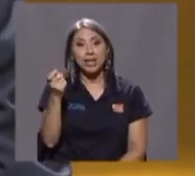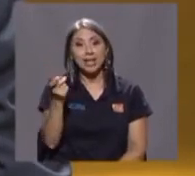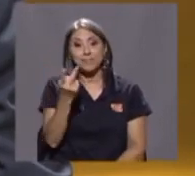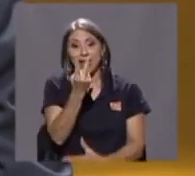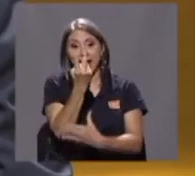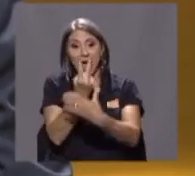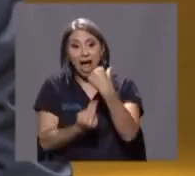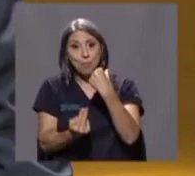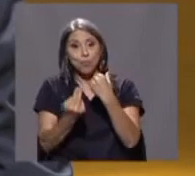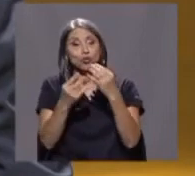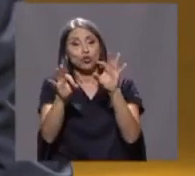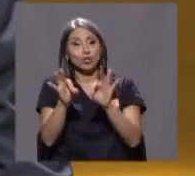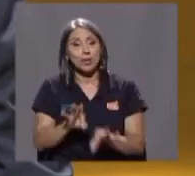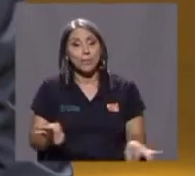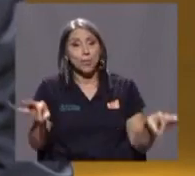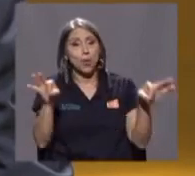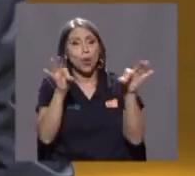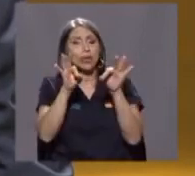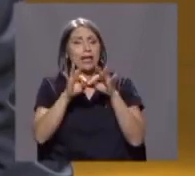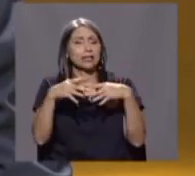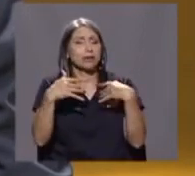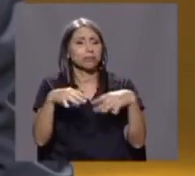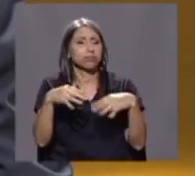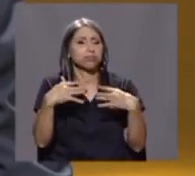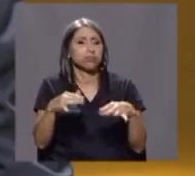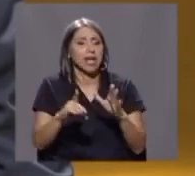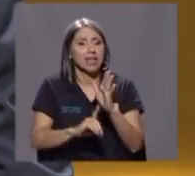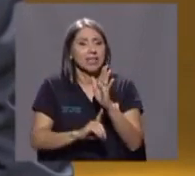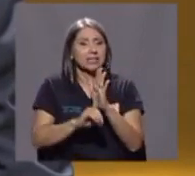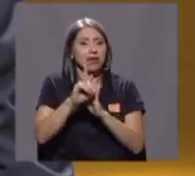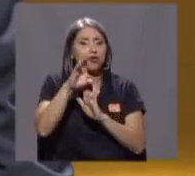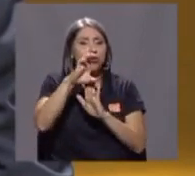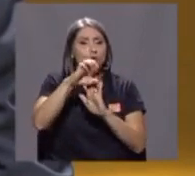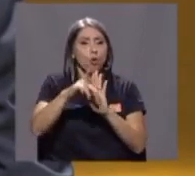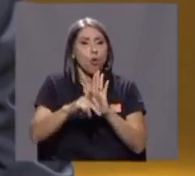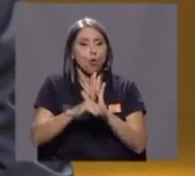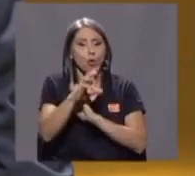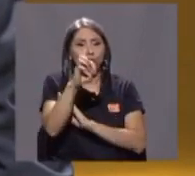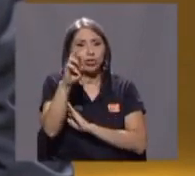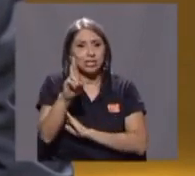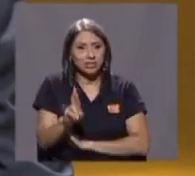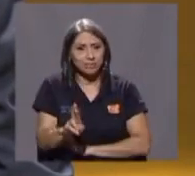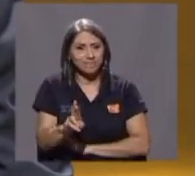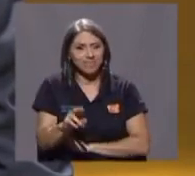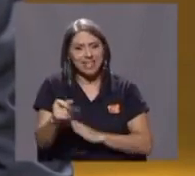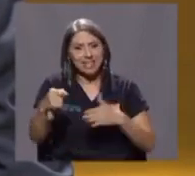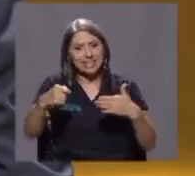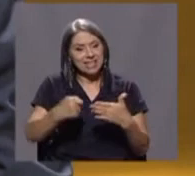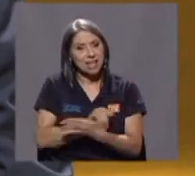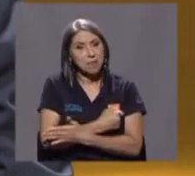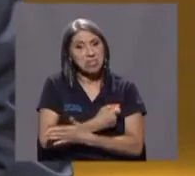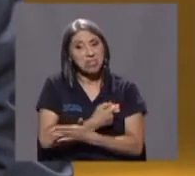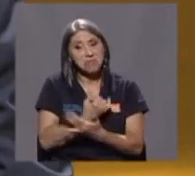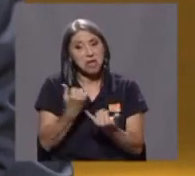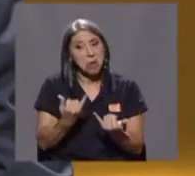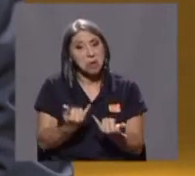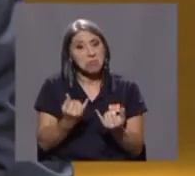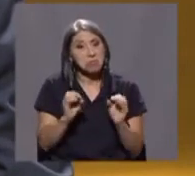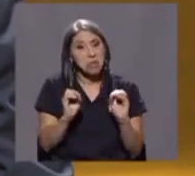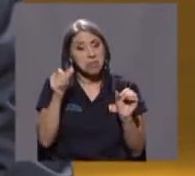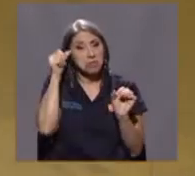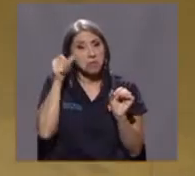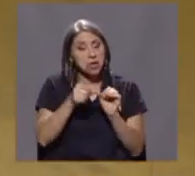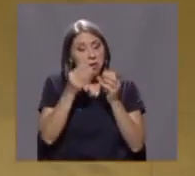una importancia decisiva en el desarrollo constitucional costarricense y desgraciadamente han sido bastante